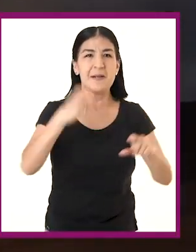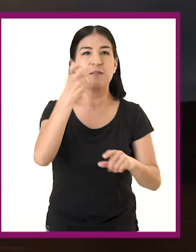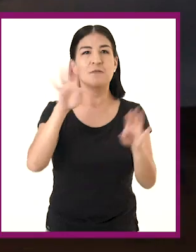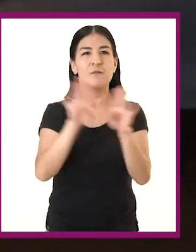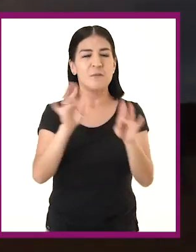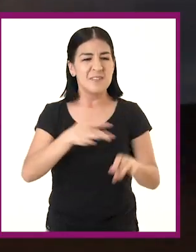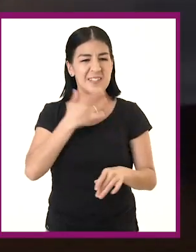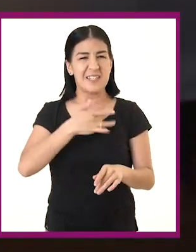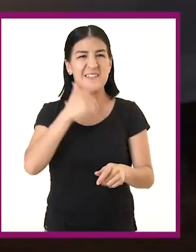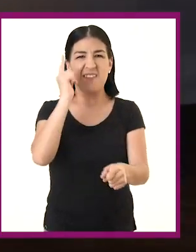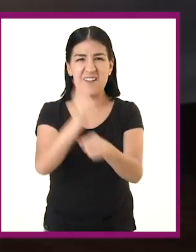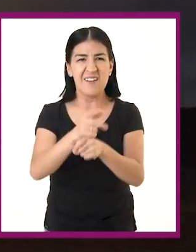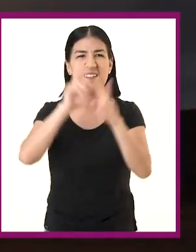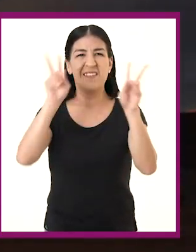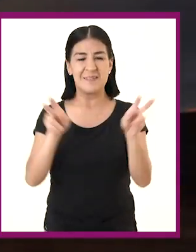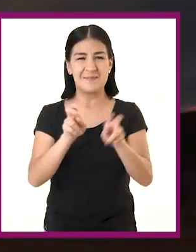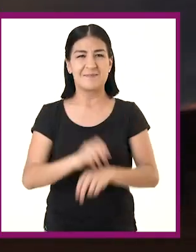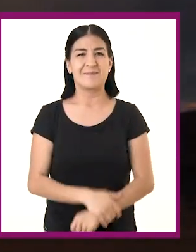de este tema.